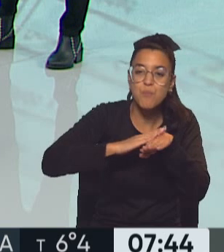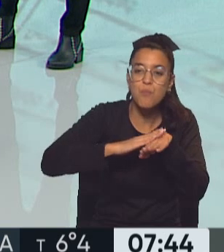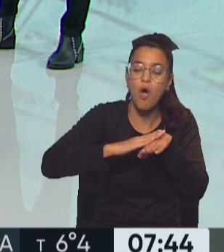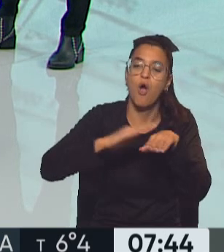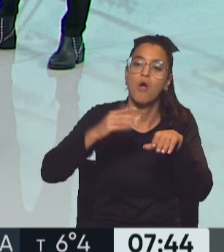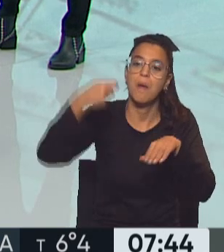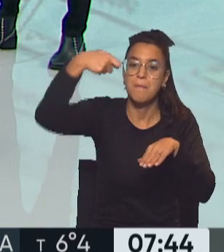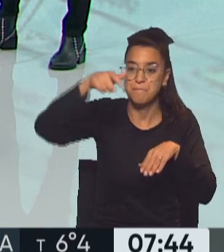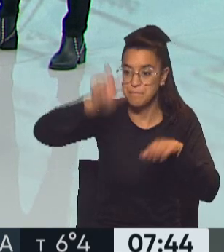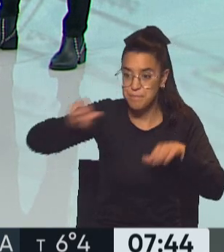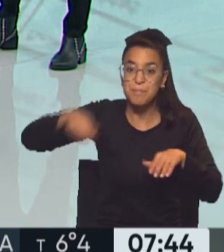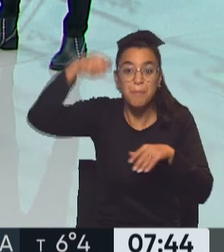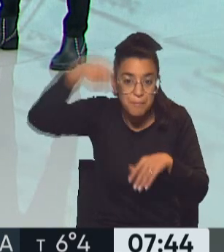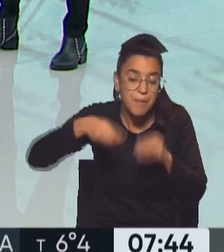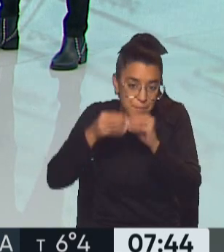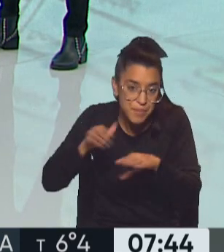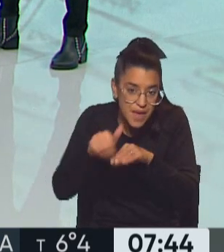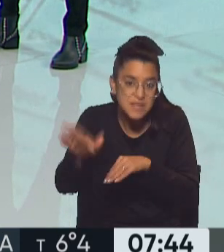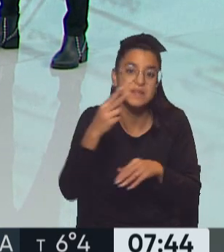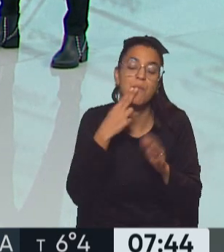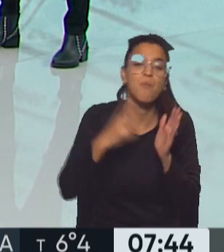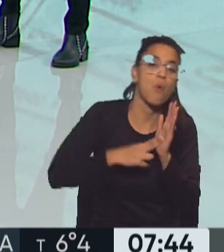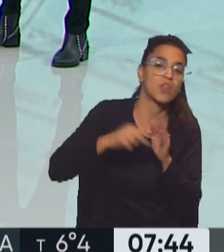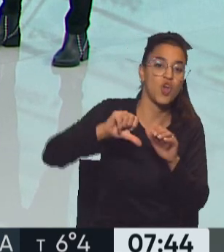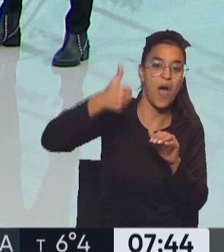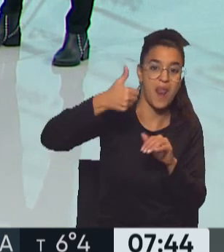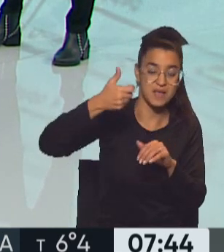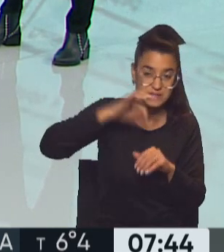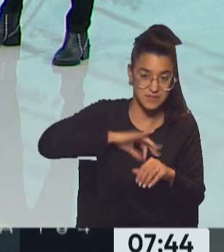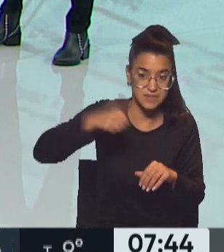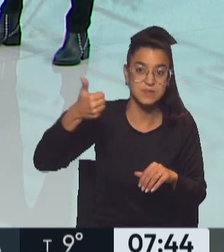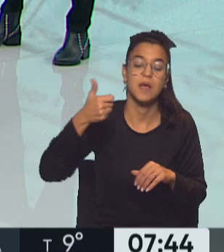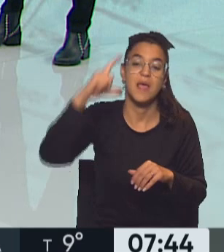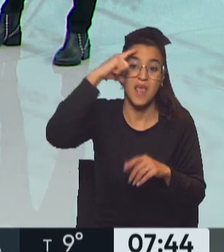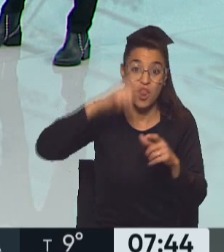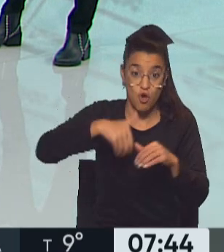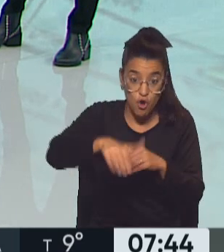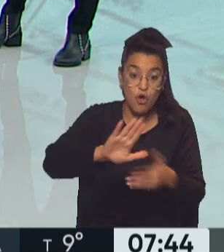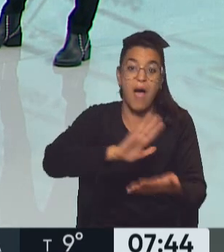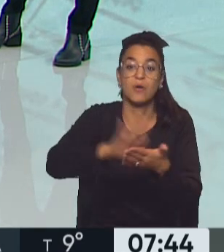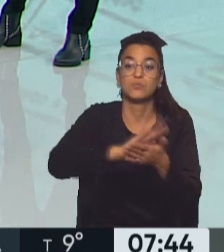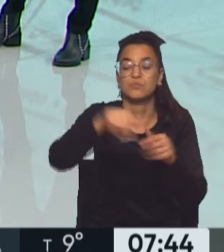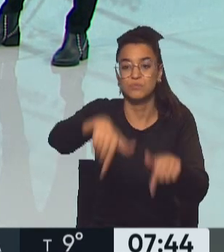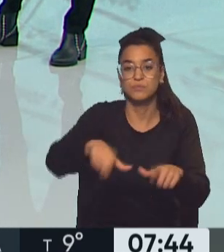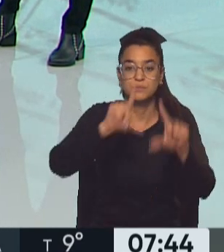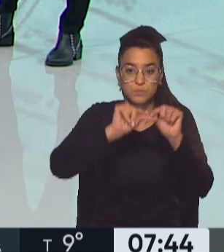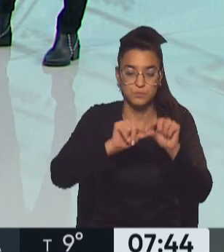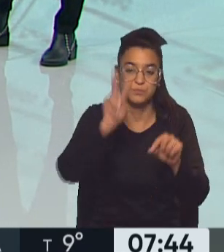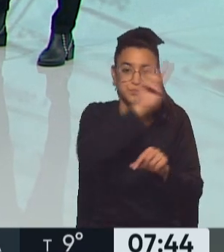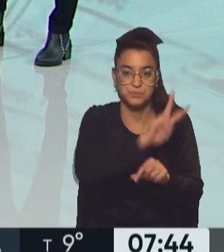un trabajador empieza a pagar el impuesto a las ganancias, se actualiza a partir de enero. Hoy ese número está